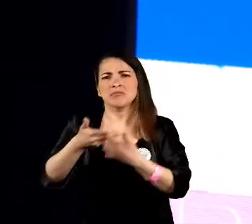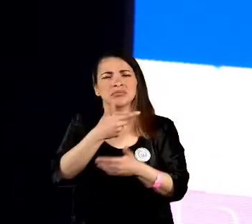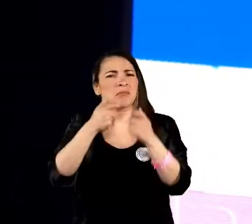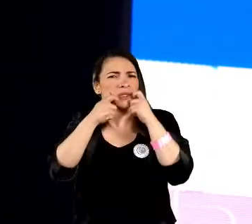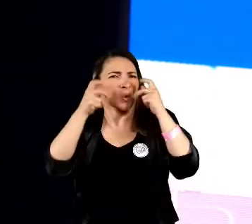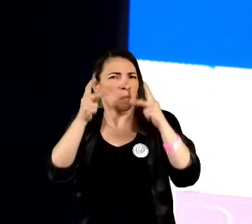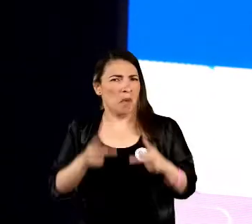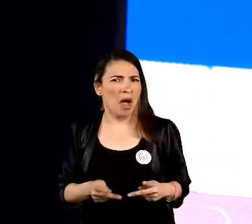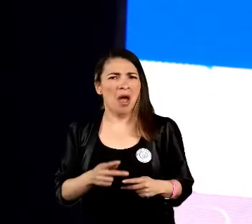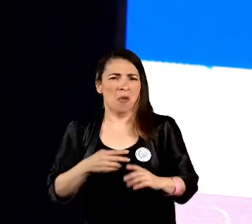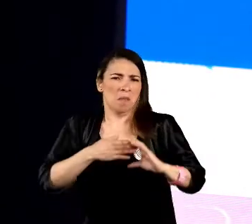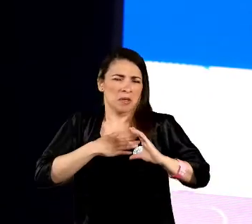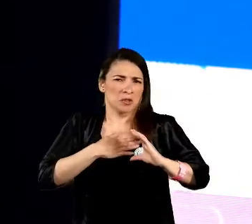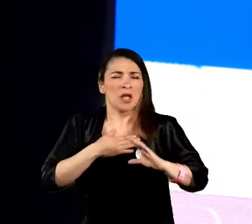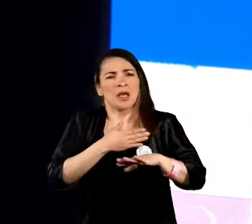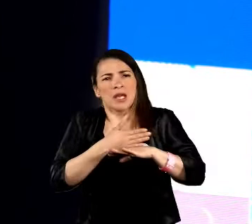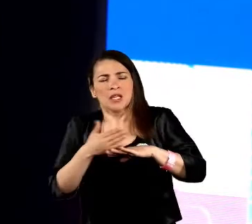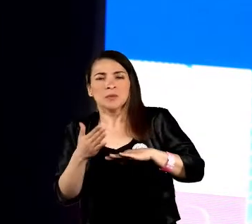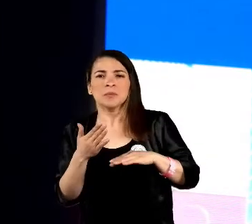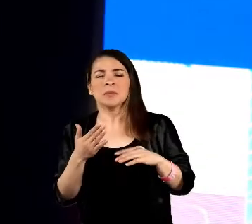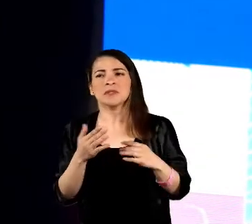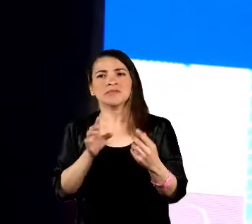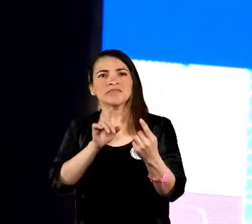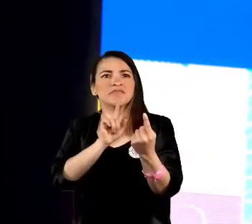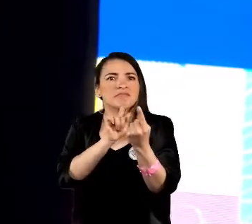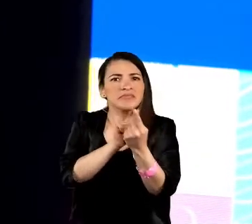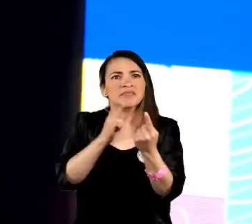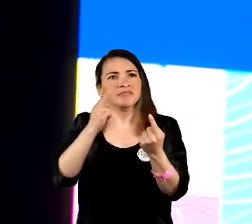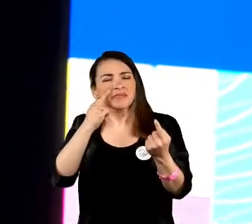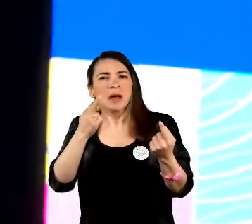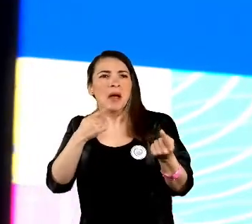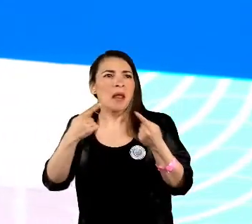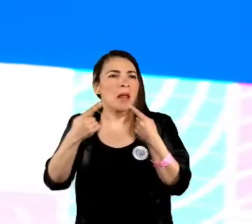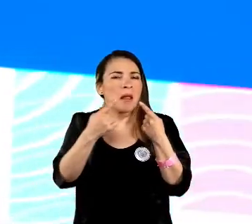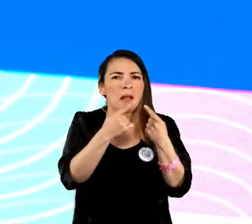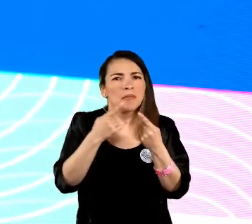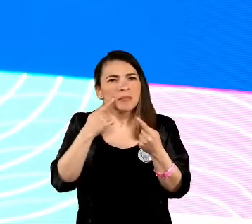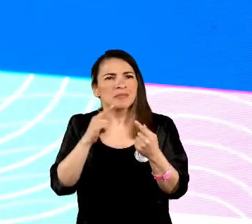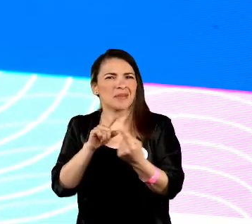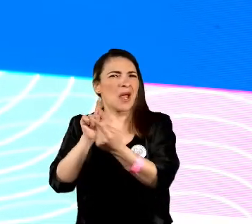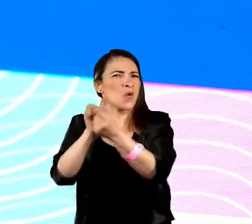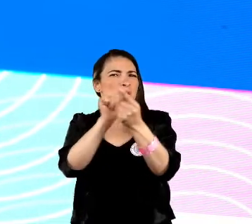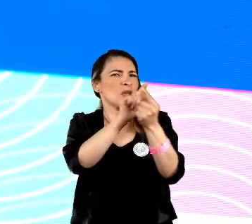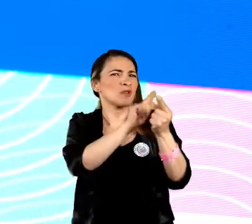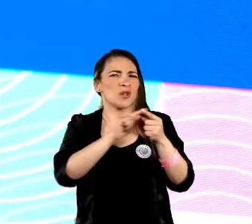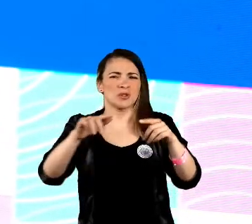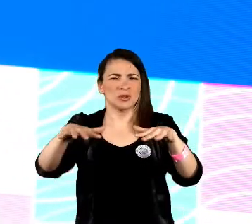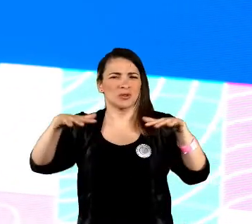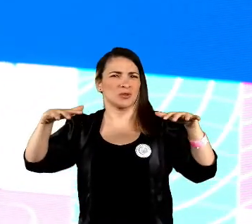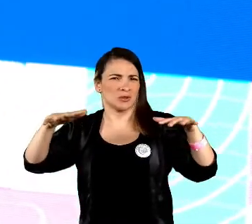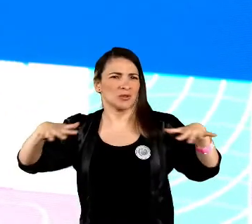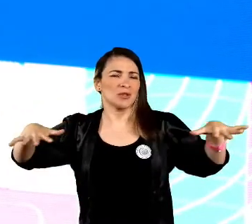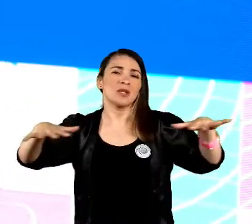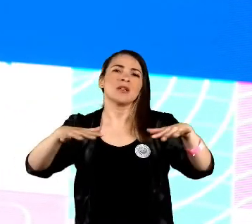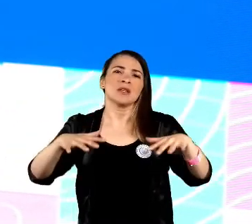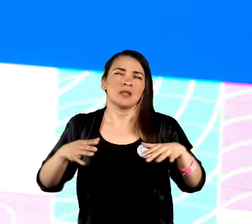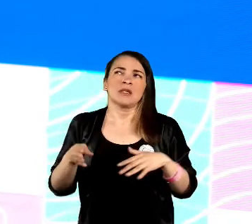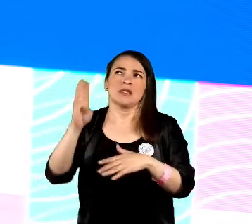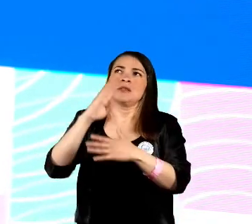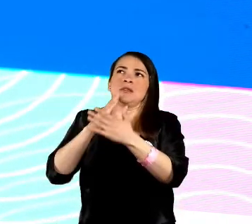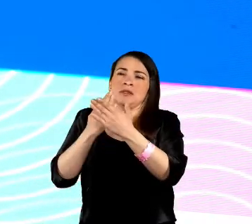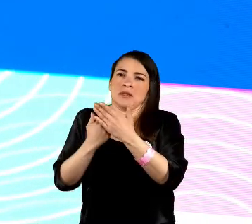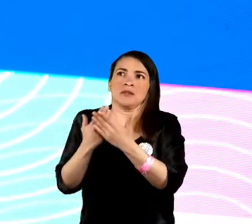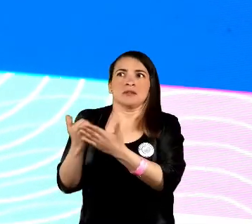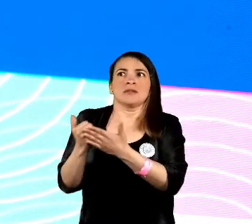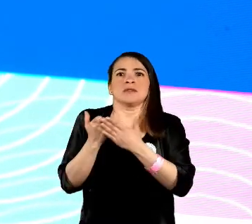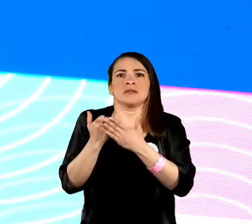el negocio va por detrás esos los mingers los distintos encuentros que hay gracias a Dios que volvieron la presencialidad que nos